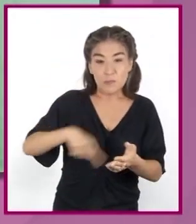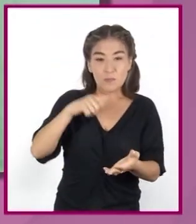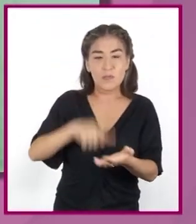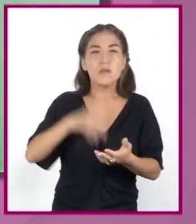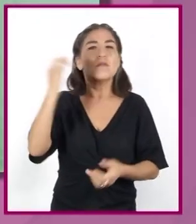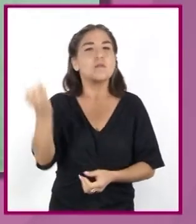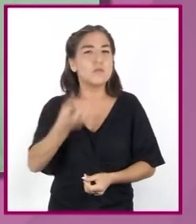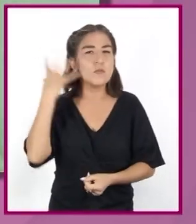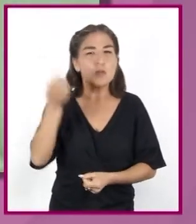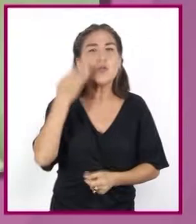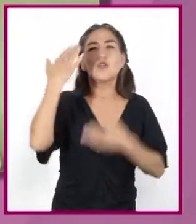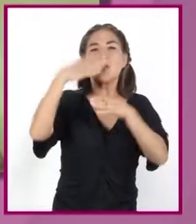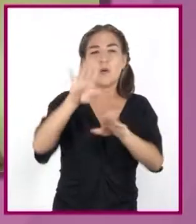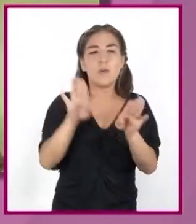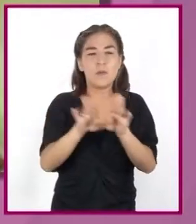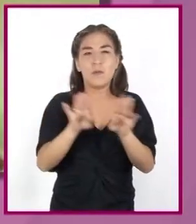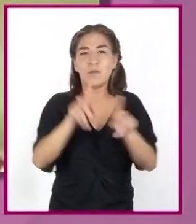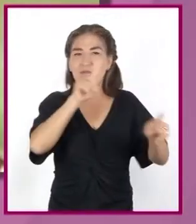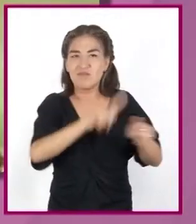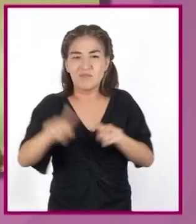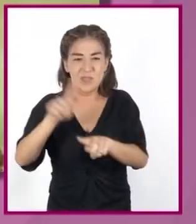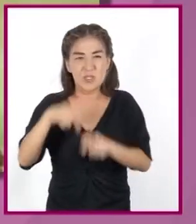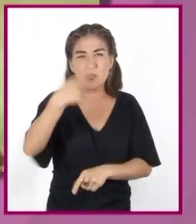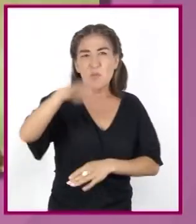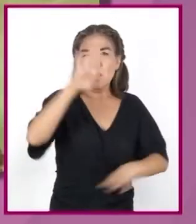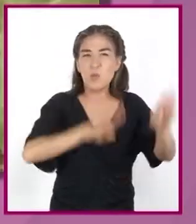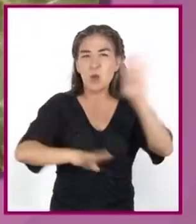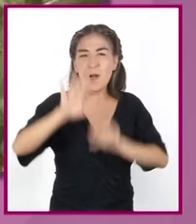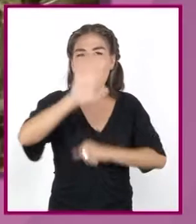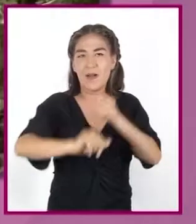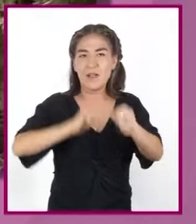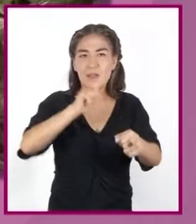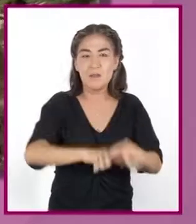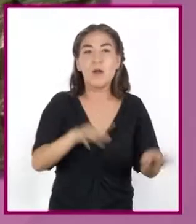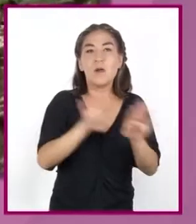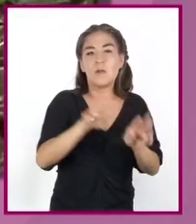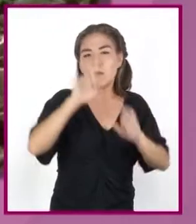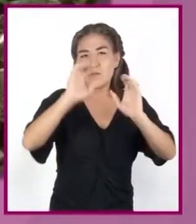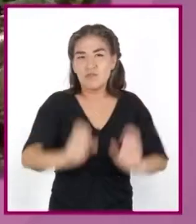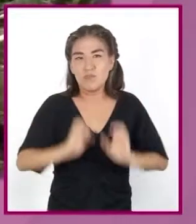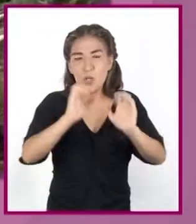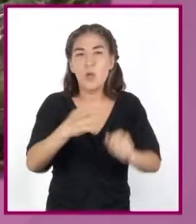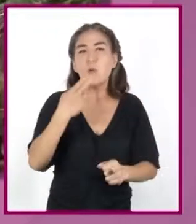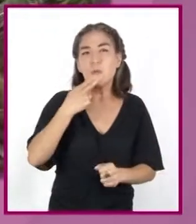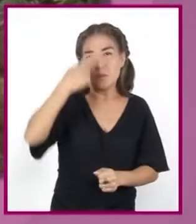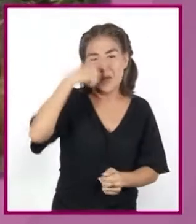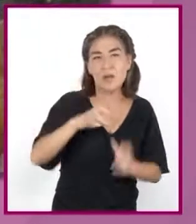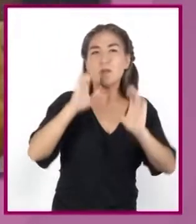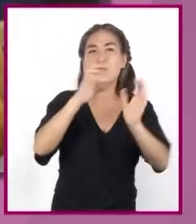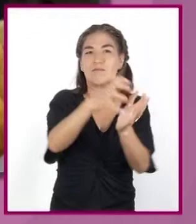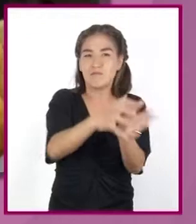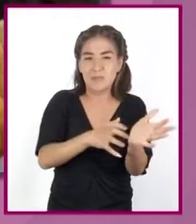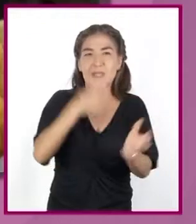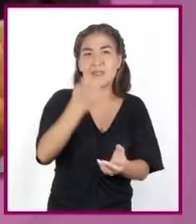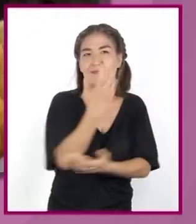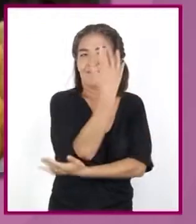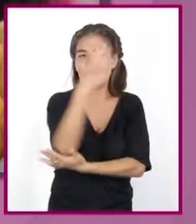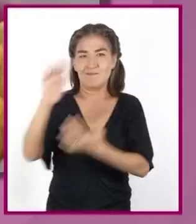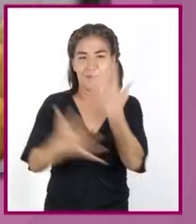Convenio sobre la Diversidad Biológica, primer acuerdo mundial enfocado en la conservación y el uso sustentable de la biodiversidad.